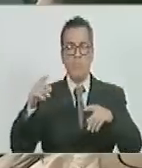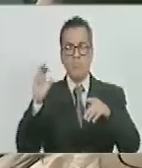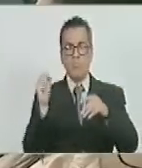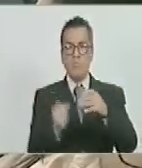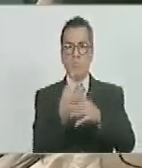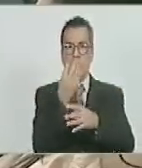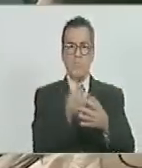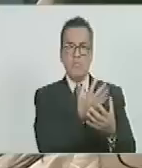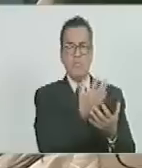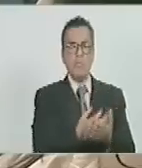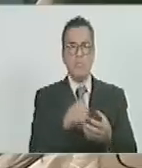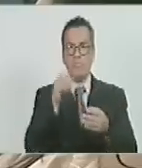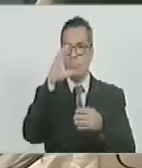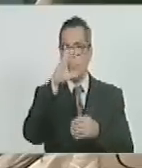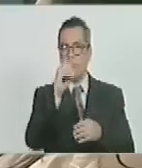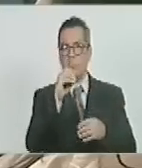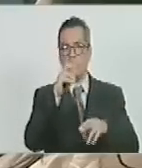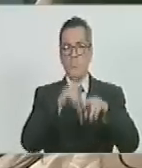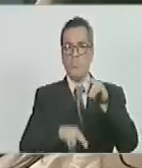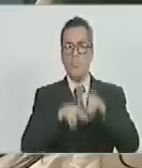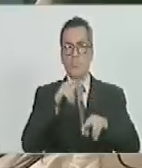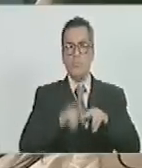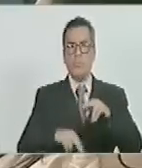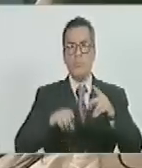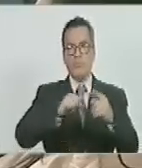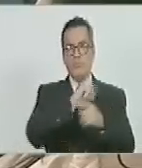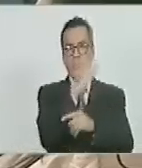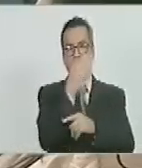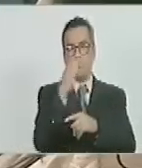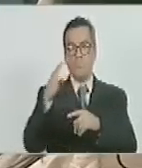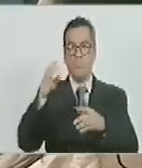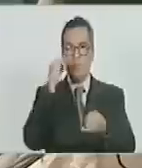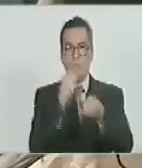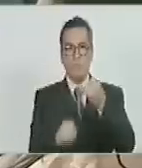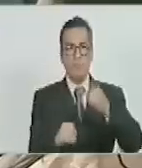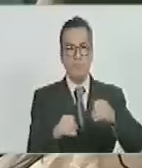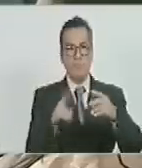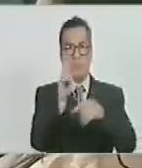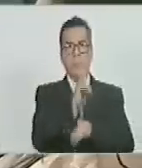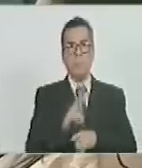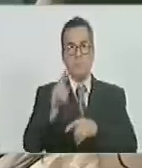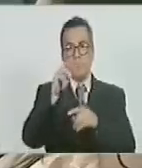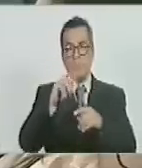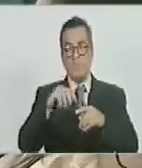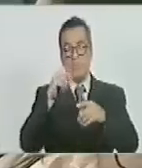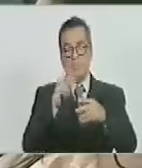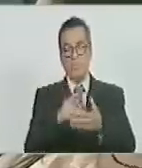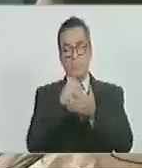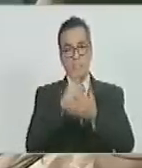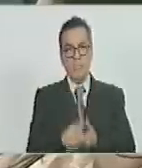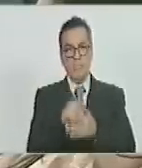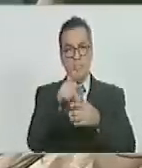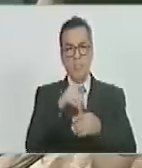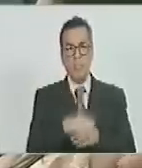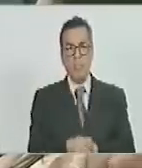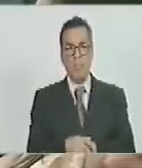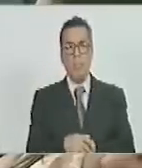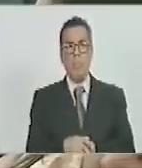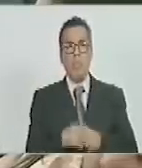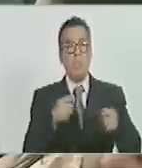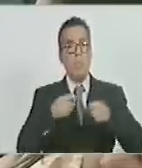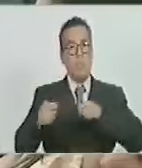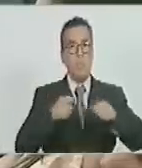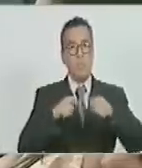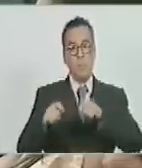la reforestación y regeneración de la Amazonía, la eliminación del uso de metales pesados en las